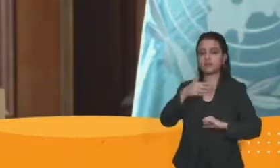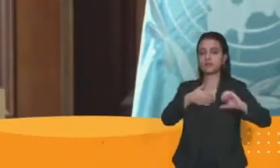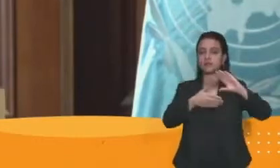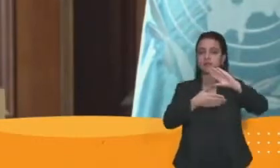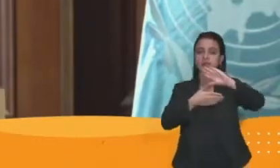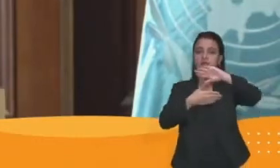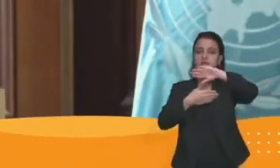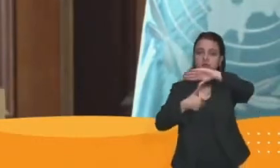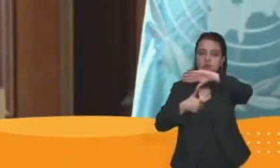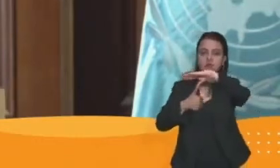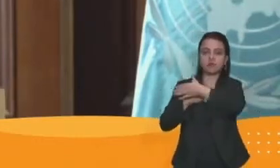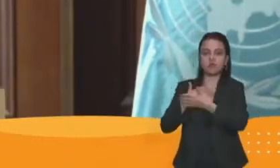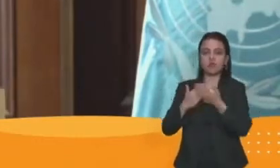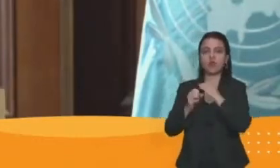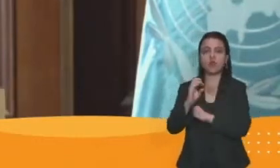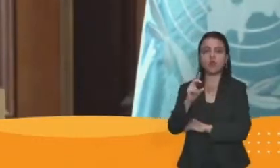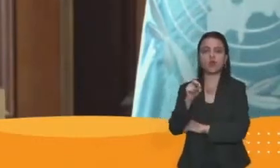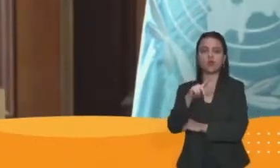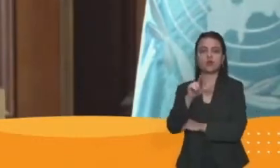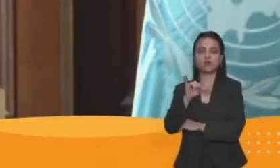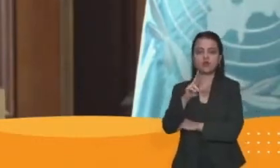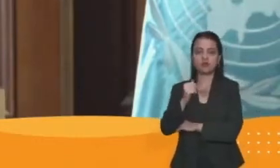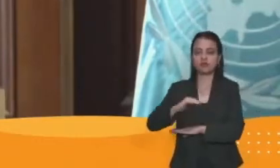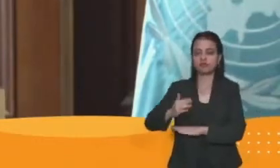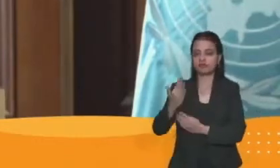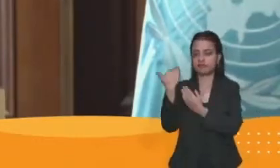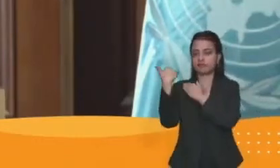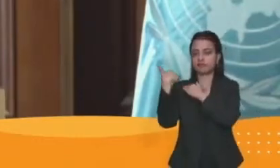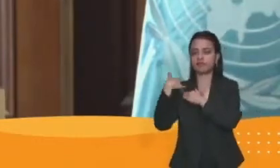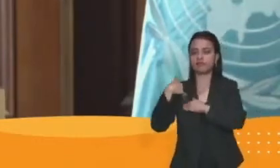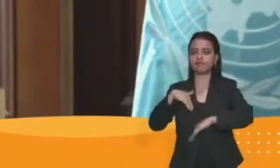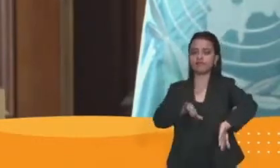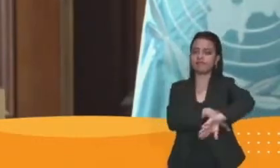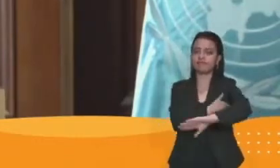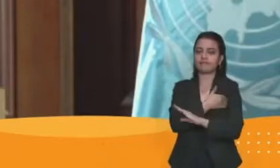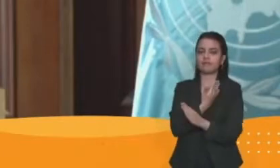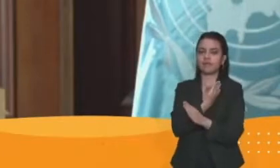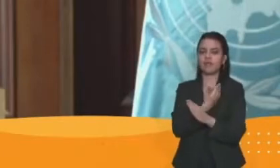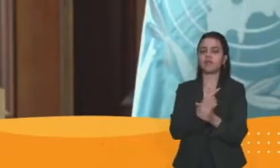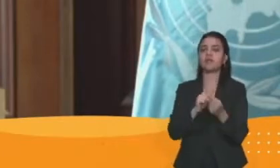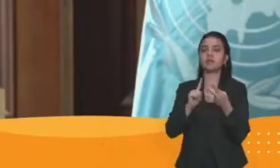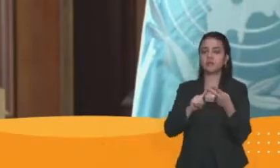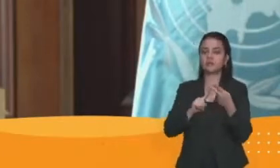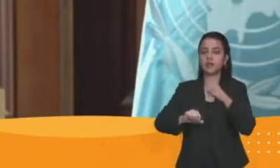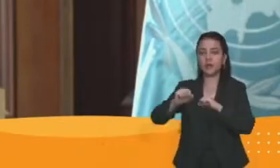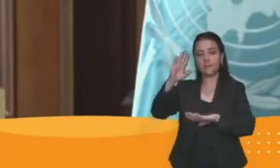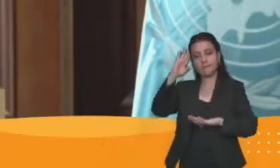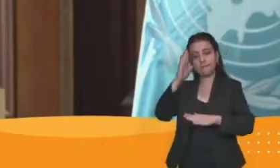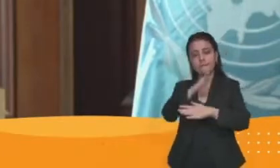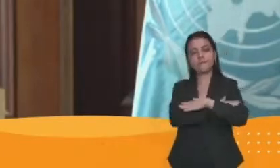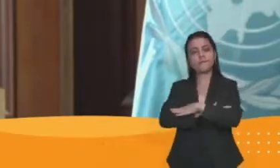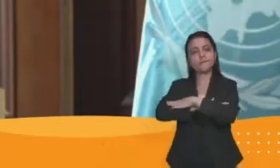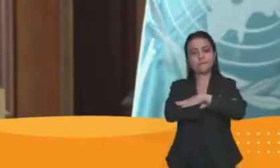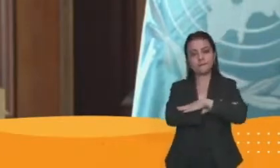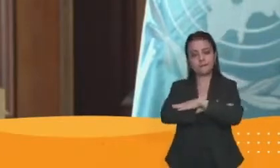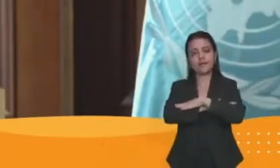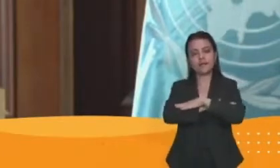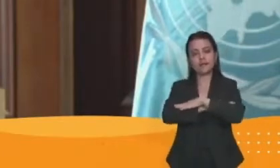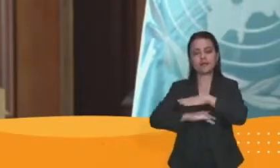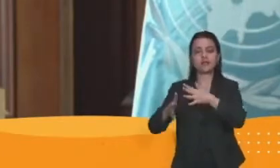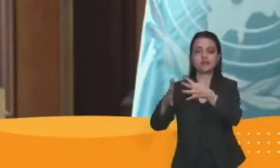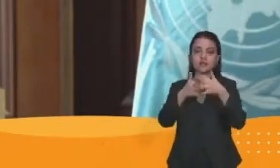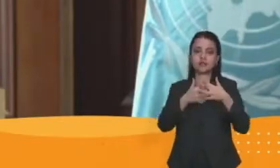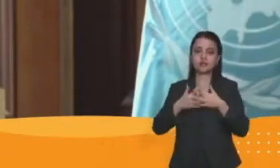del Ministerio de Minas y Energía y con el apoyo de la Embajada de Estados Unidos en Colombia, de